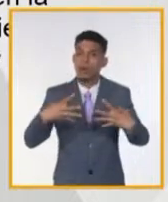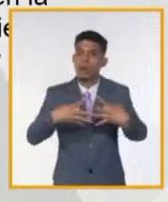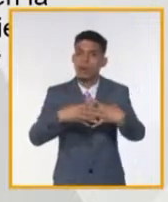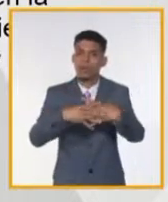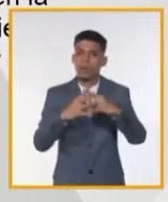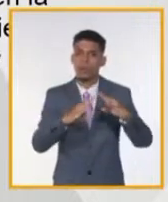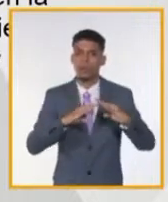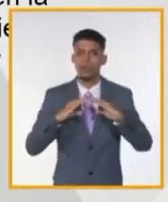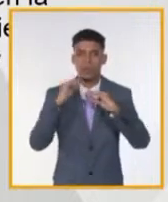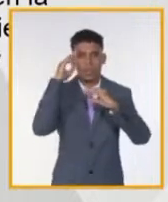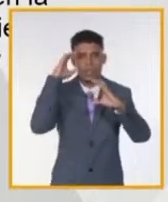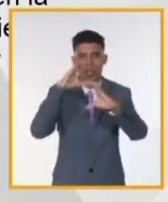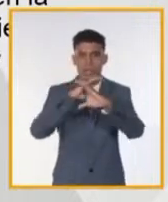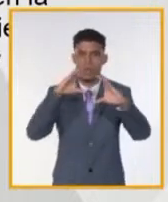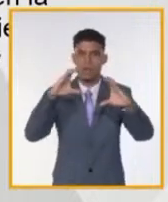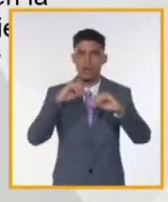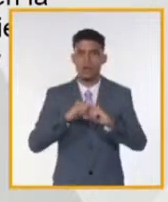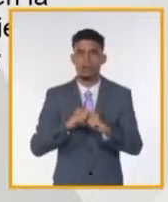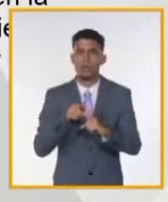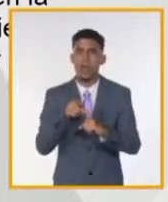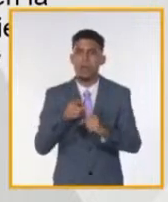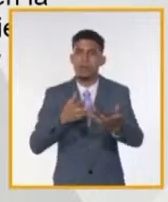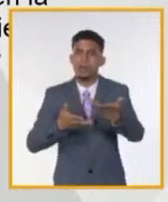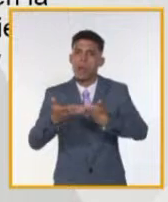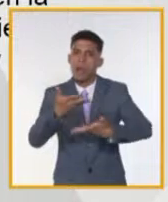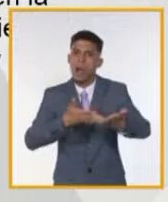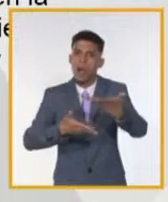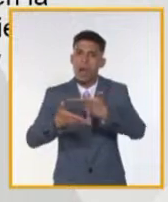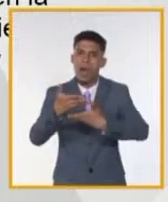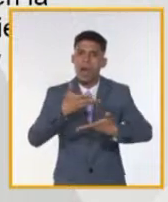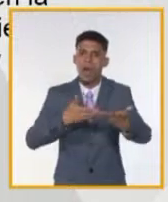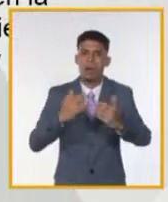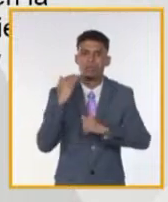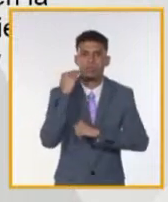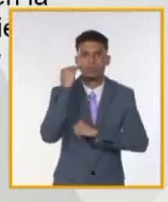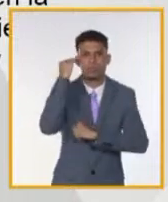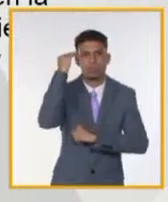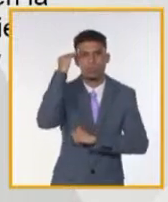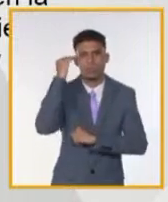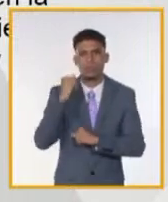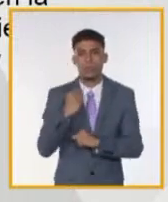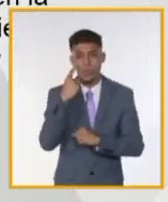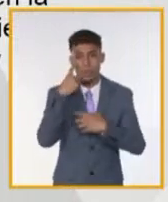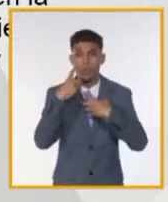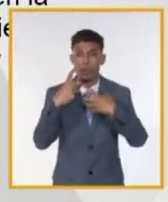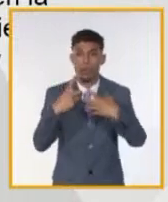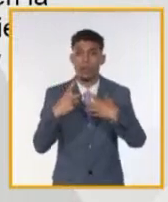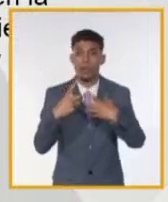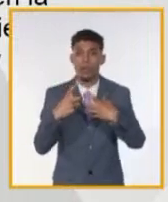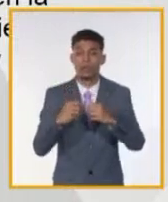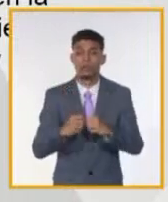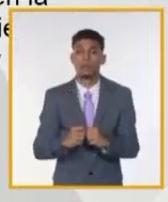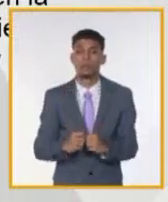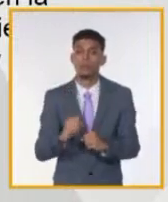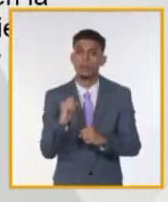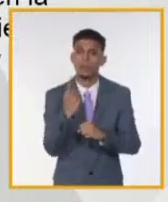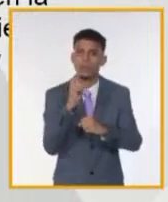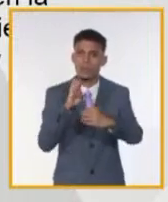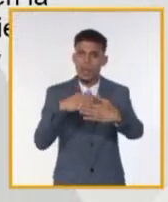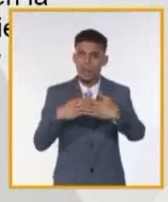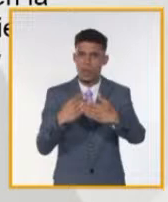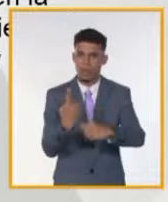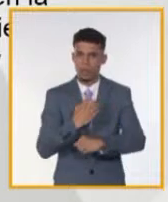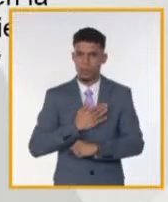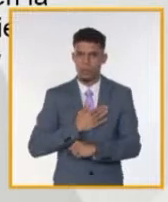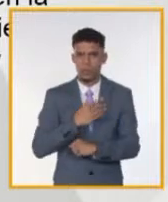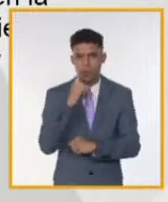científica, propiciar intercambios científico-técnicos, que se conozca lo que estamos haciendo, no solo el CIPIN y el Grupo Geominsal, sino otros dentro